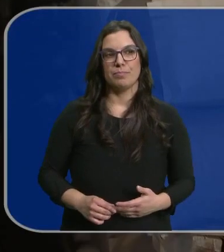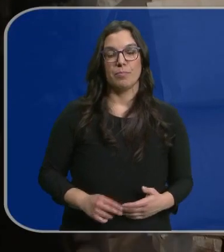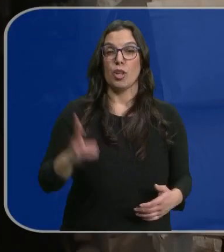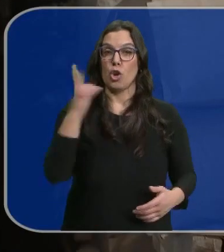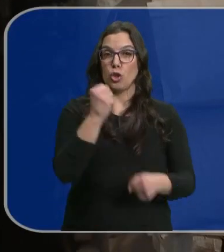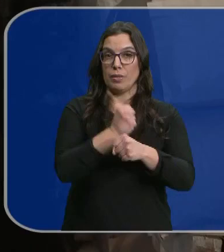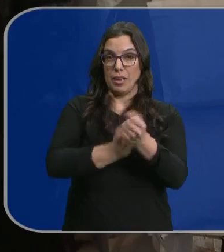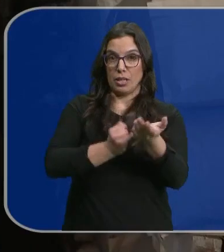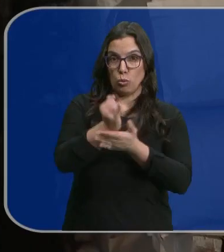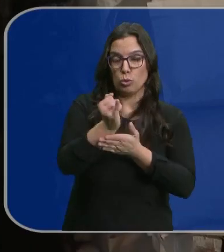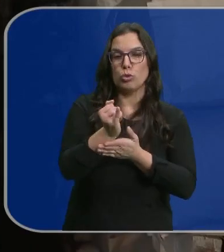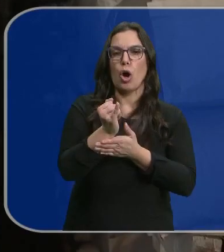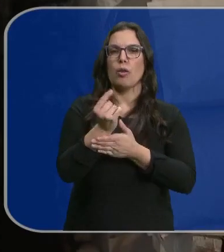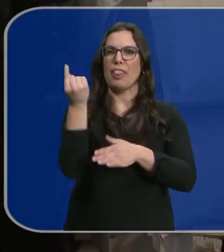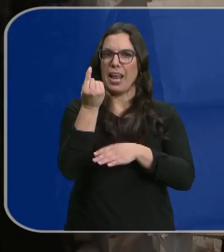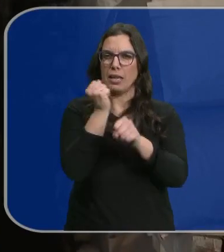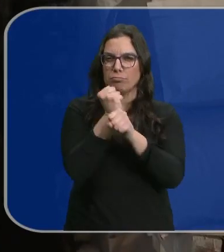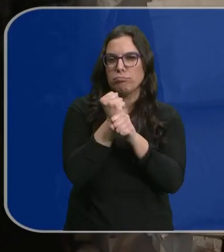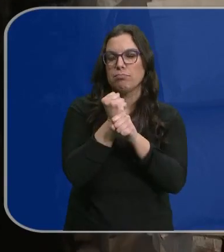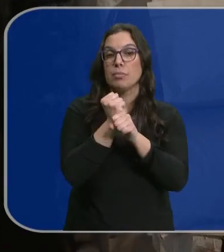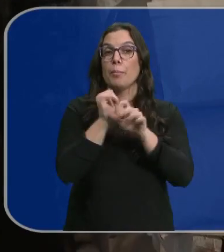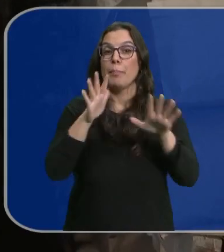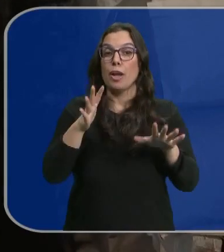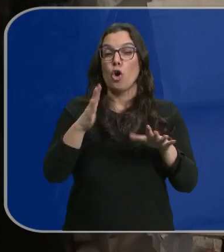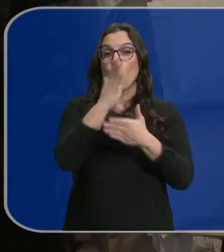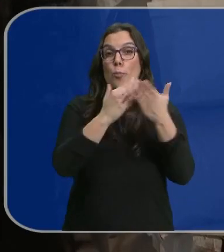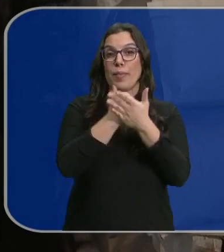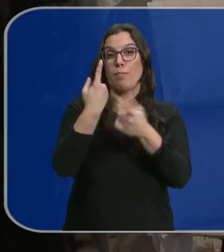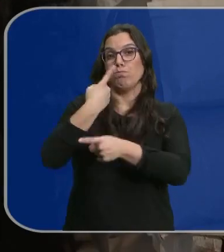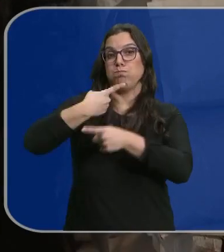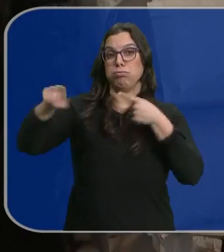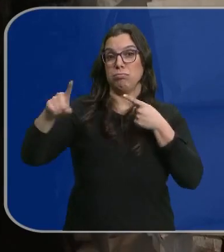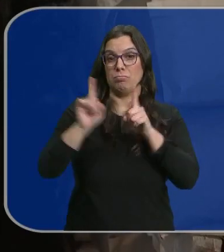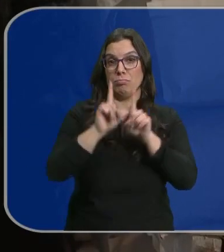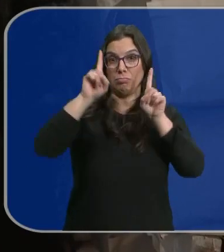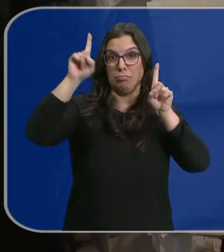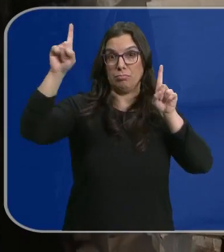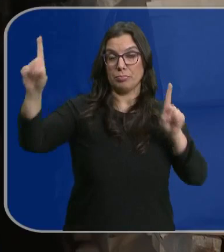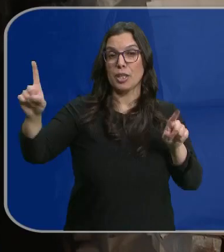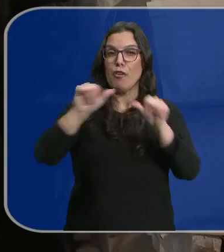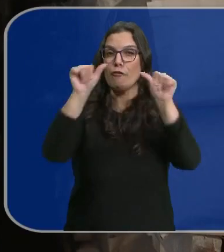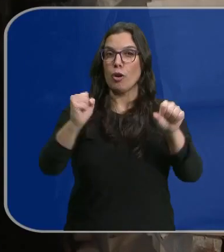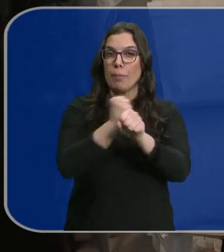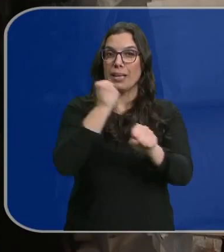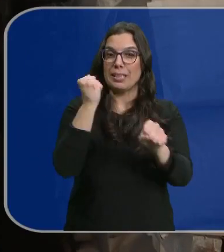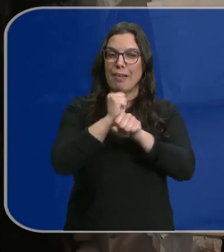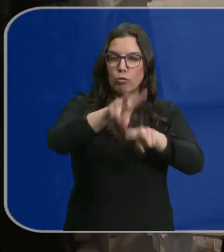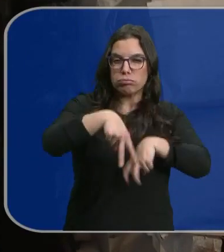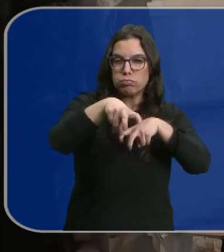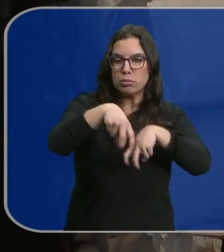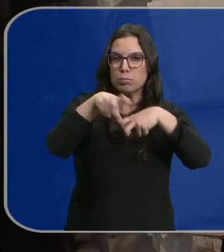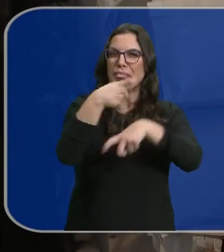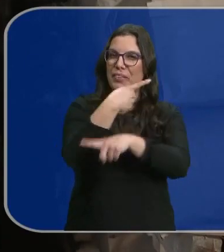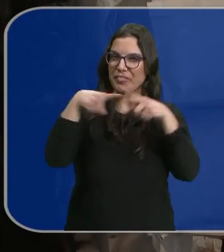Ambos son agricultores y producen cereal, pero al pertenecer a comunidades autónomas distintas, el modo de trabajar la tierra